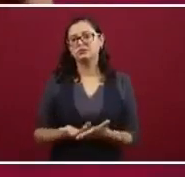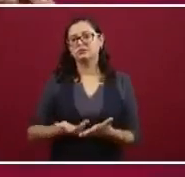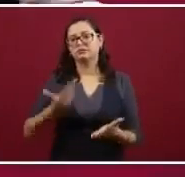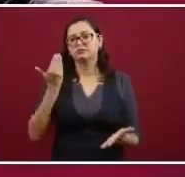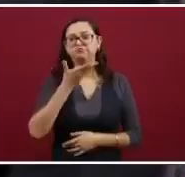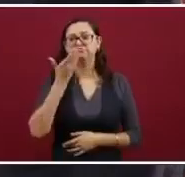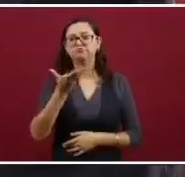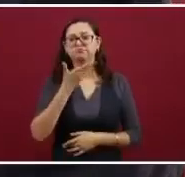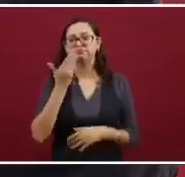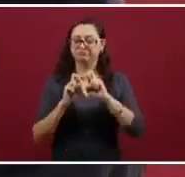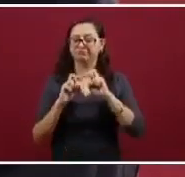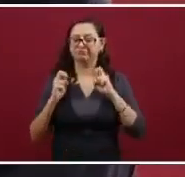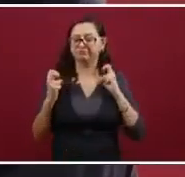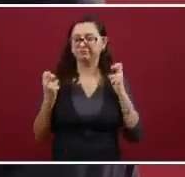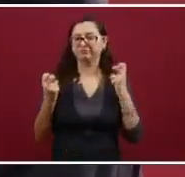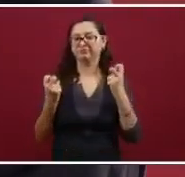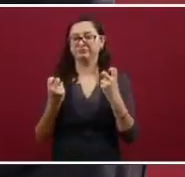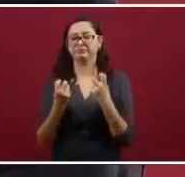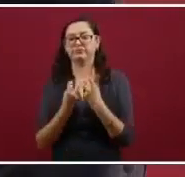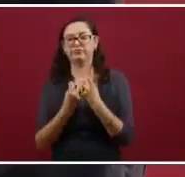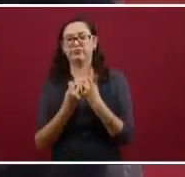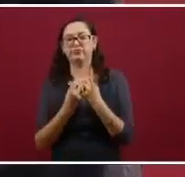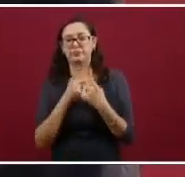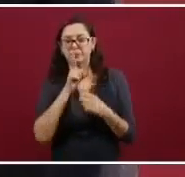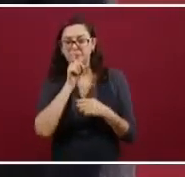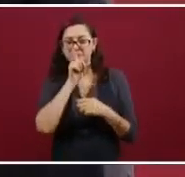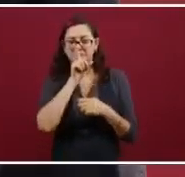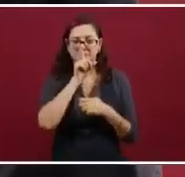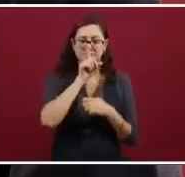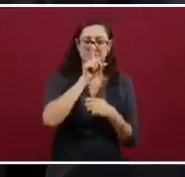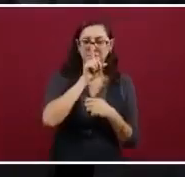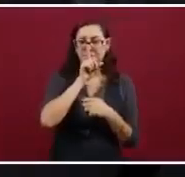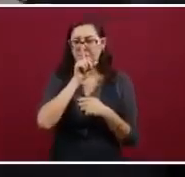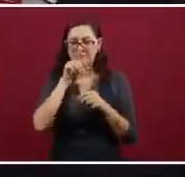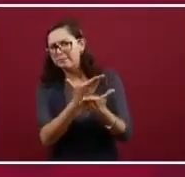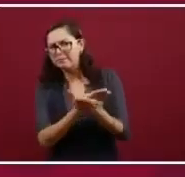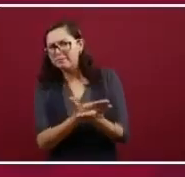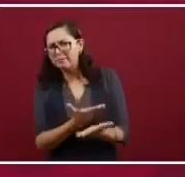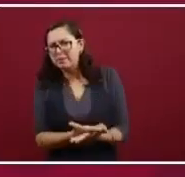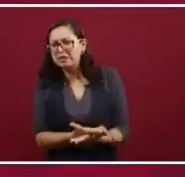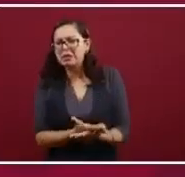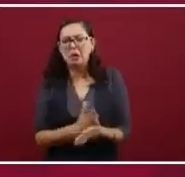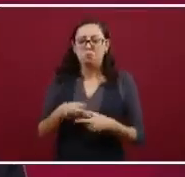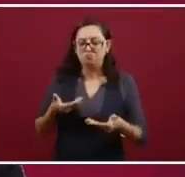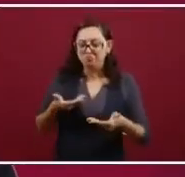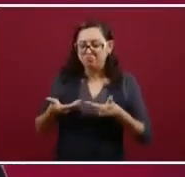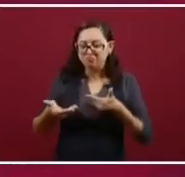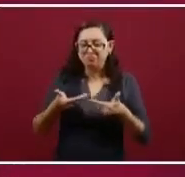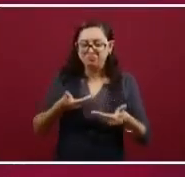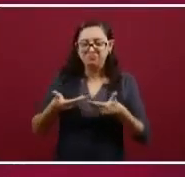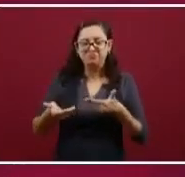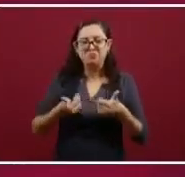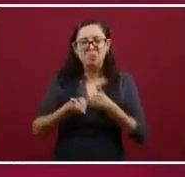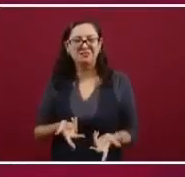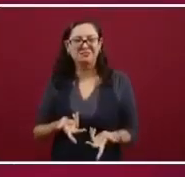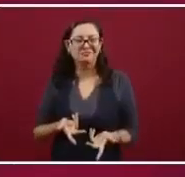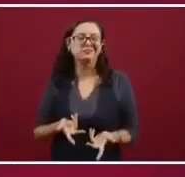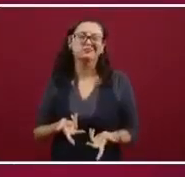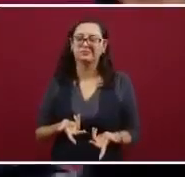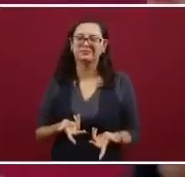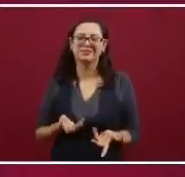que eran mesas, no se daba a conocer cuál era el pliego petitorio, qué se negociaba. Bueno, había